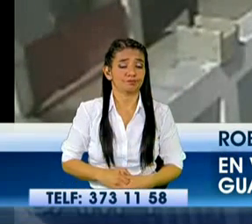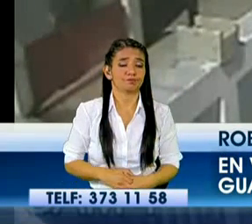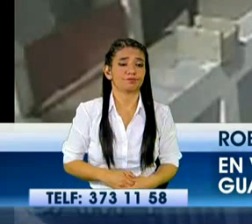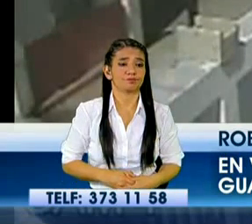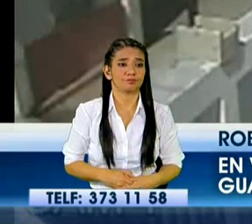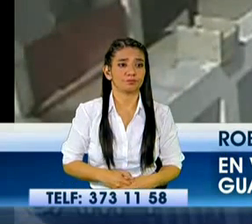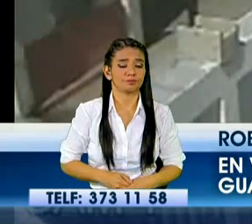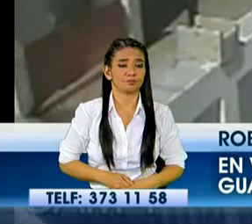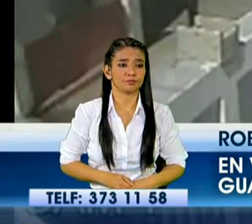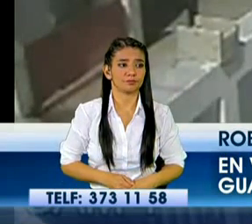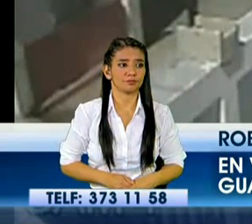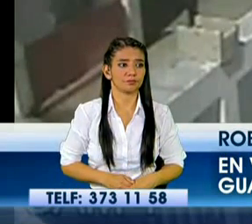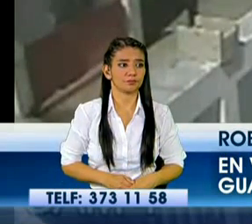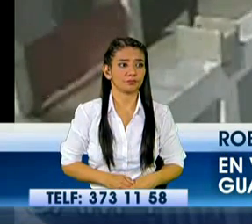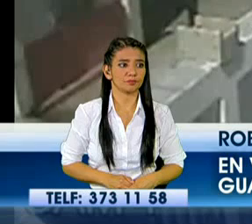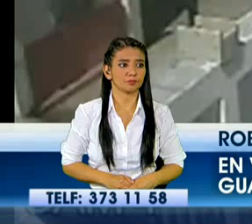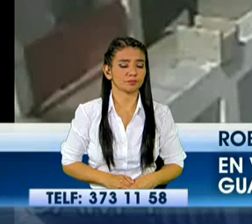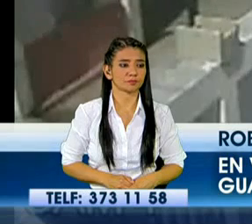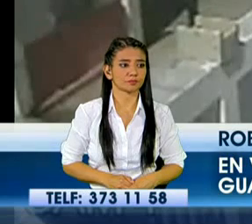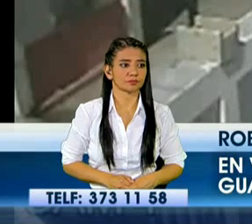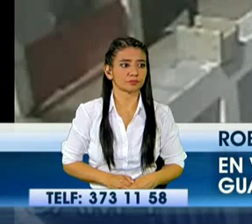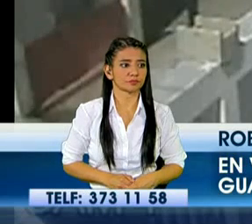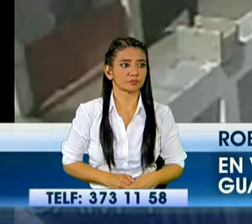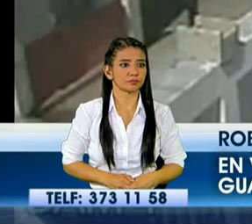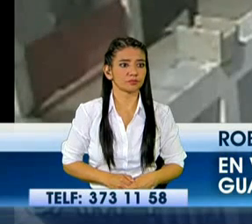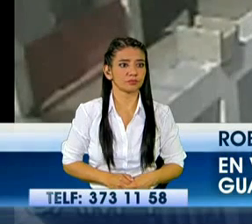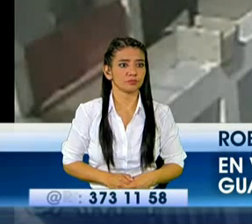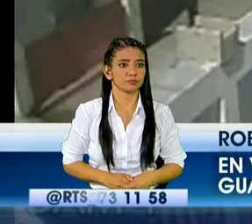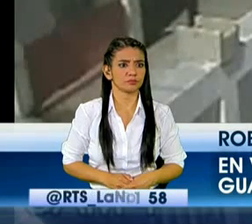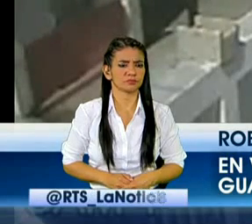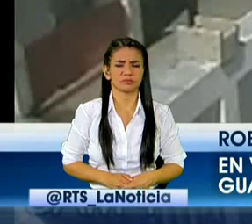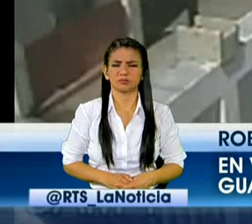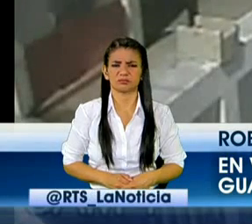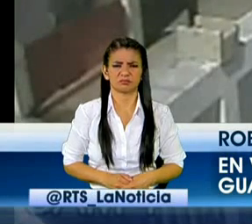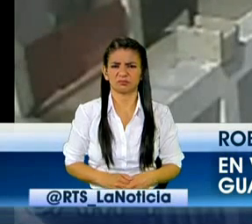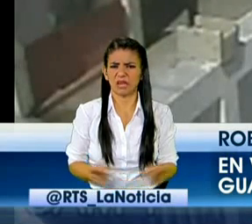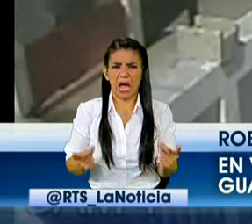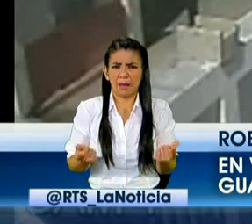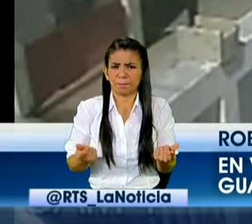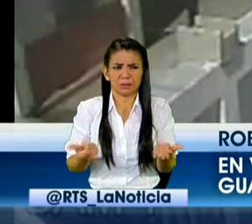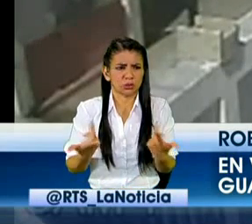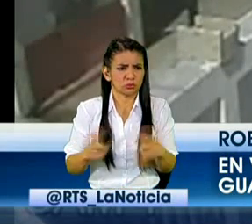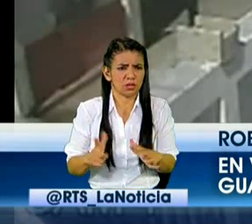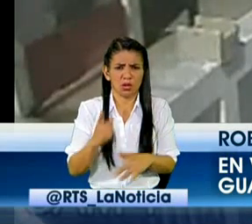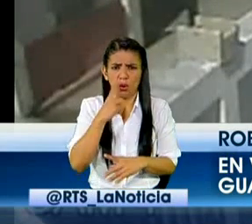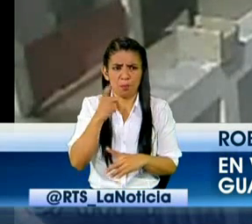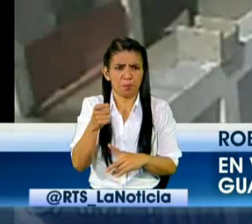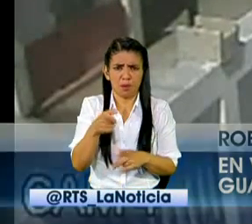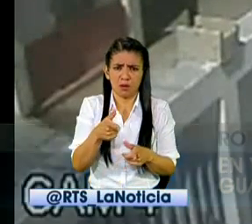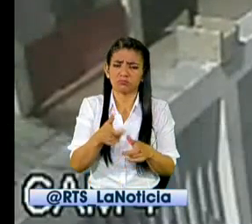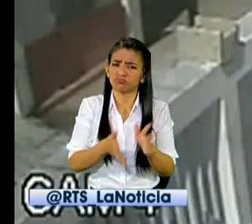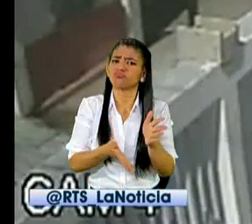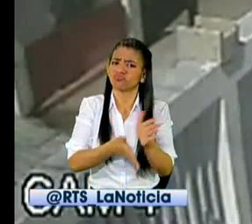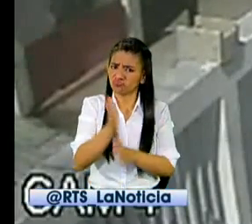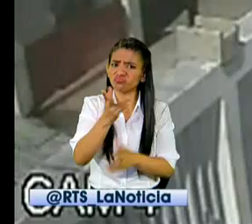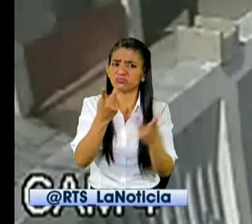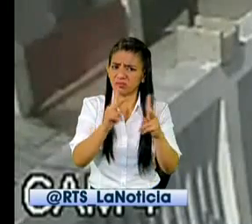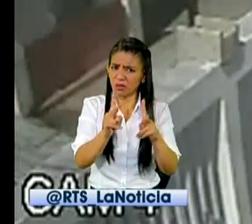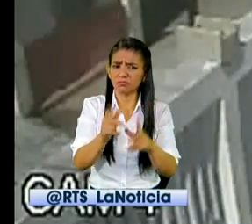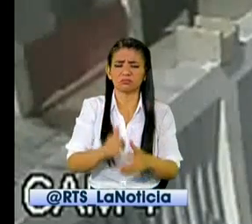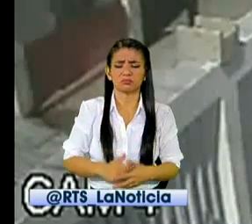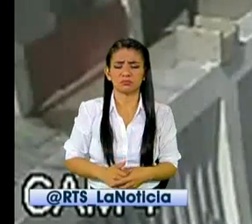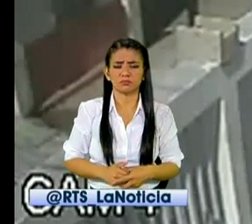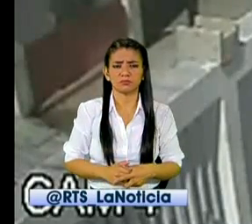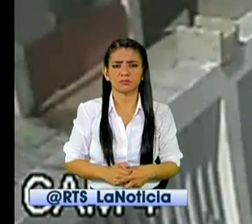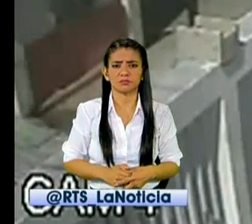enciende la marcha y abandona el lugar, solo segundos después de que su acompañante también emprendiera la